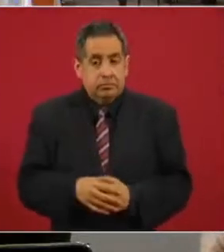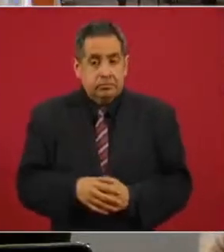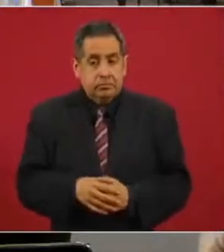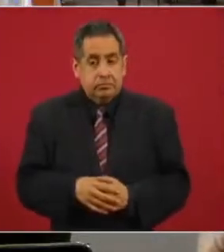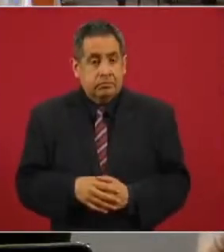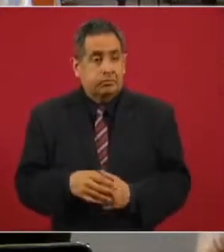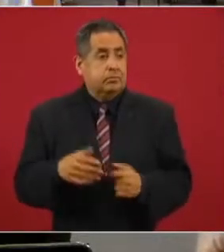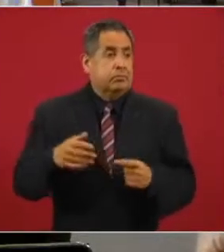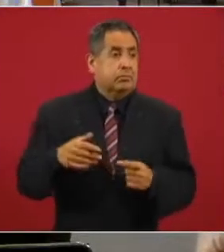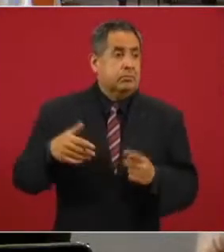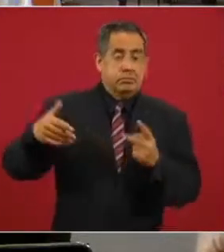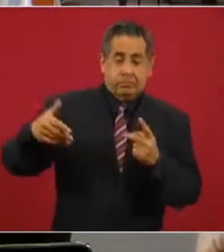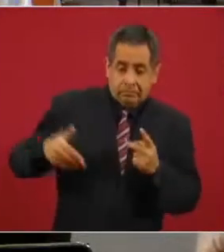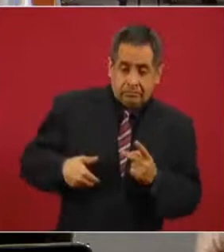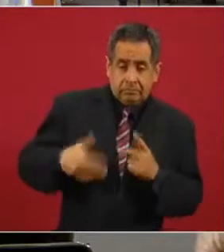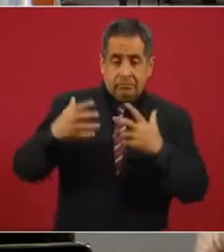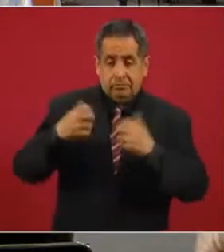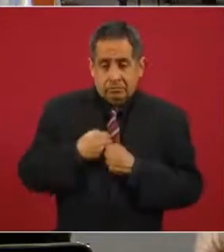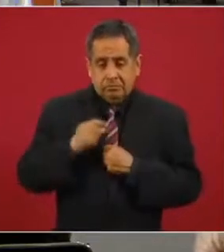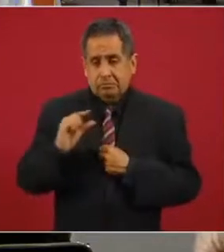que heridos y detenidos.